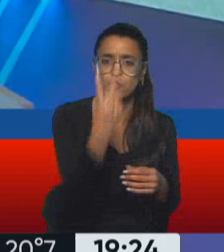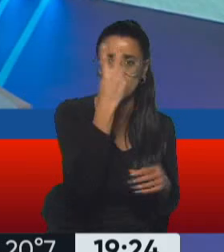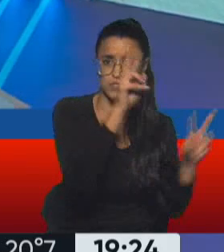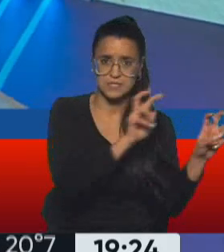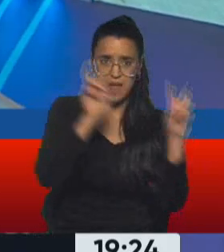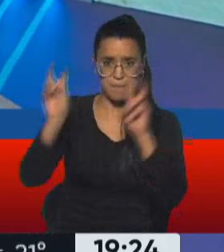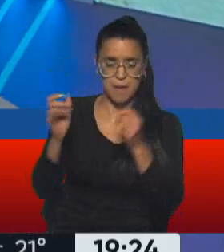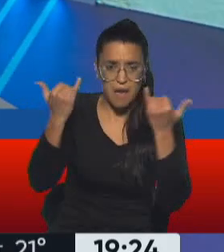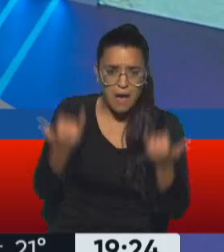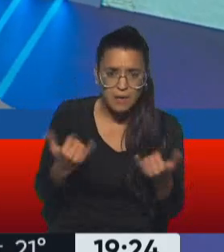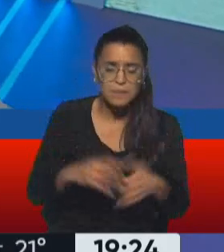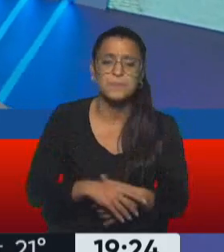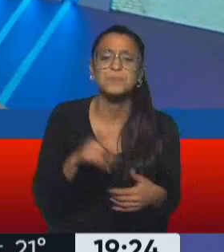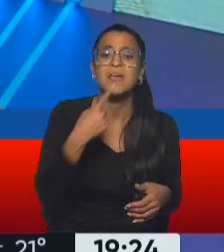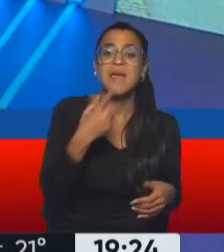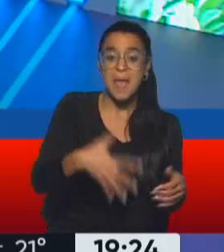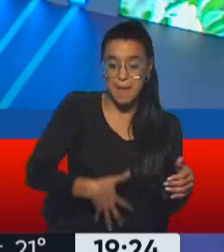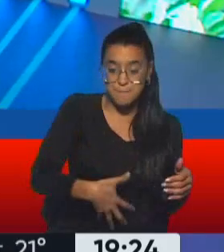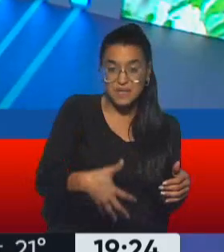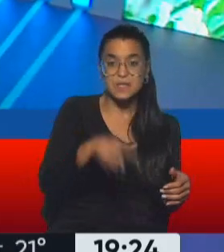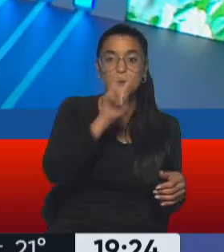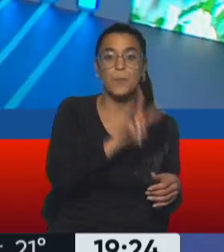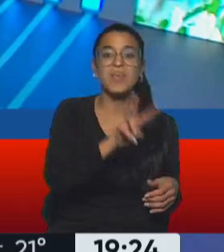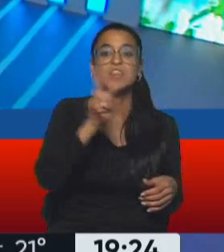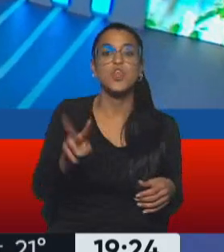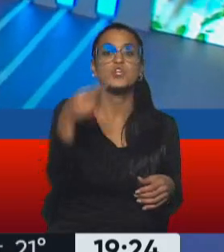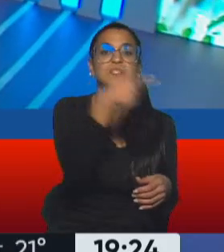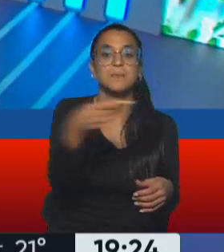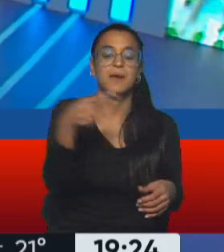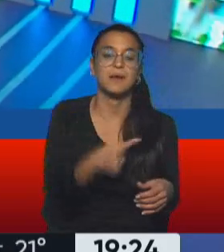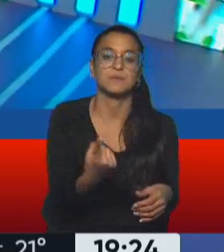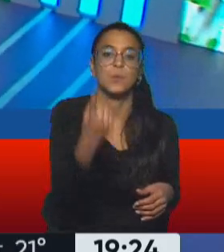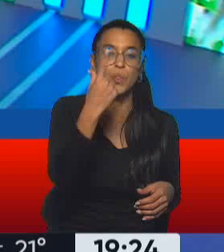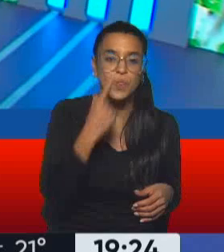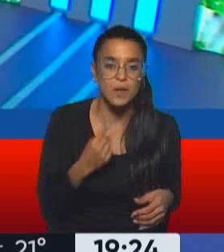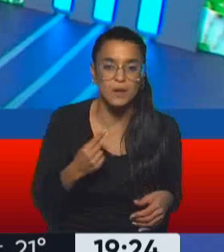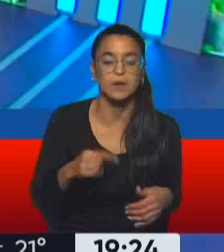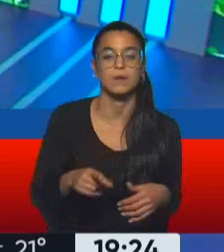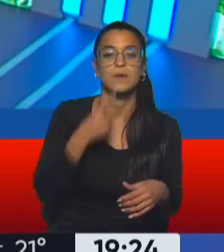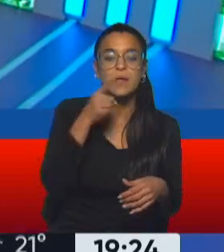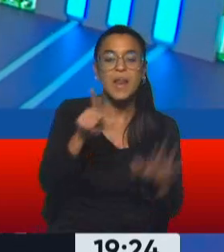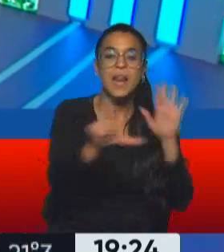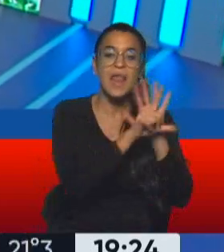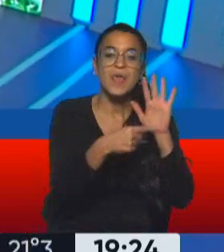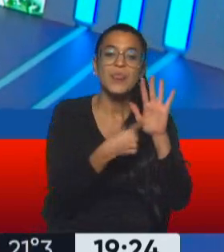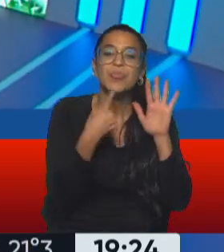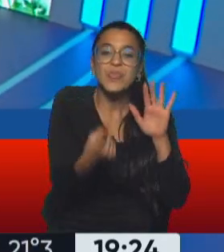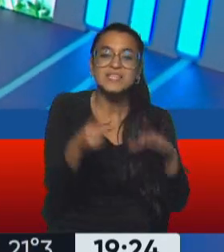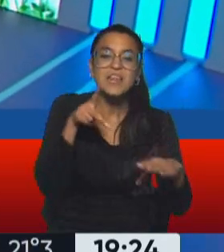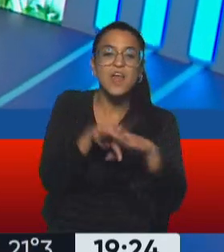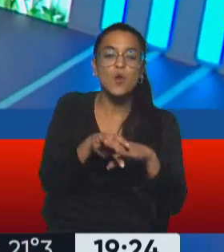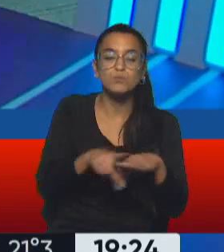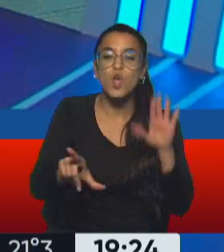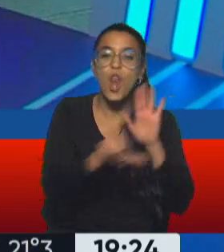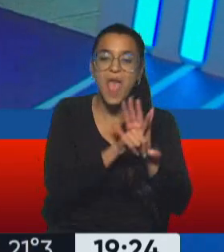que intervienen aquí. El embarazo era de 22 semanas y un día. La ley establece que la interrupción legal